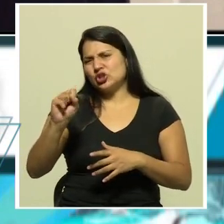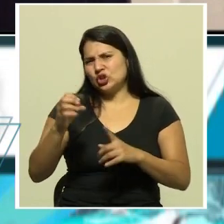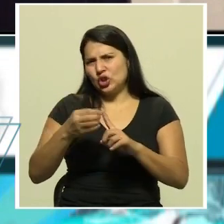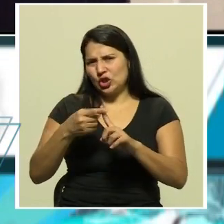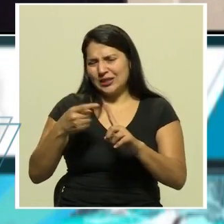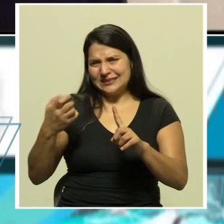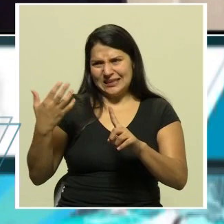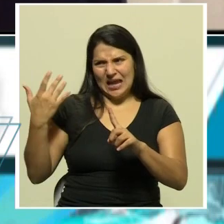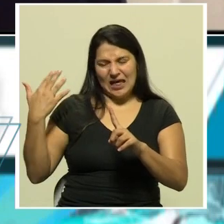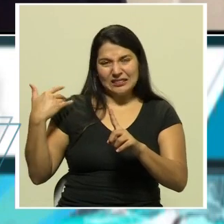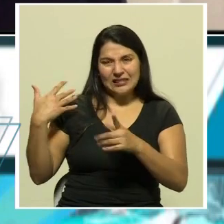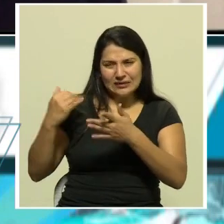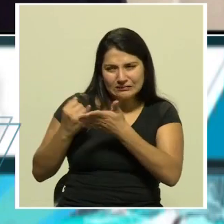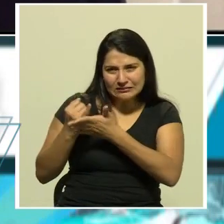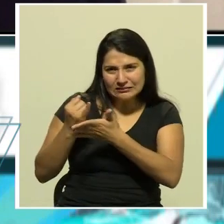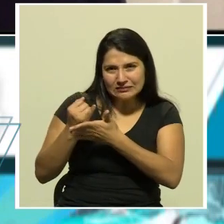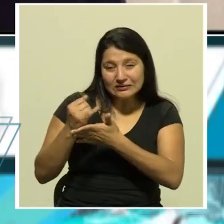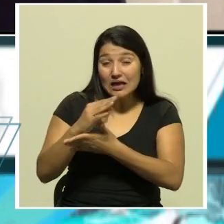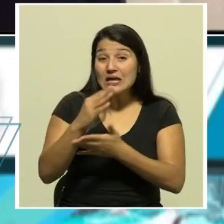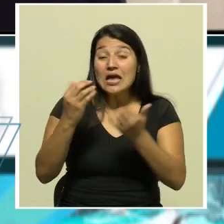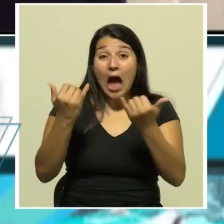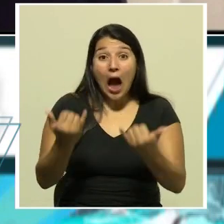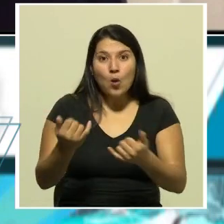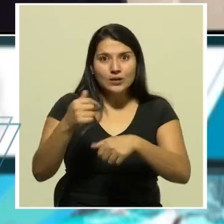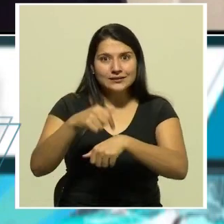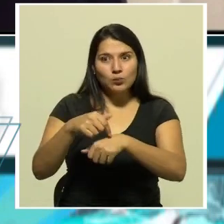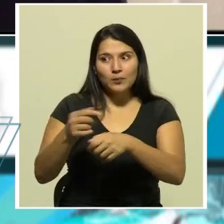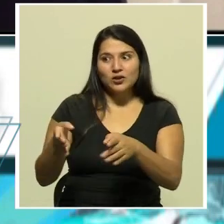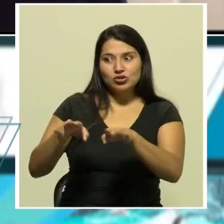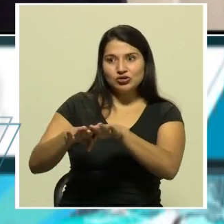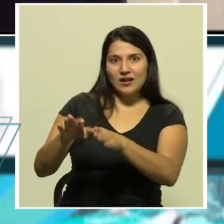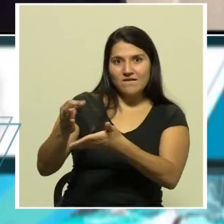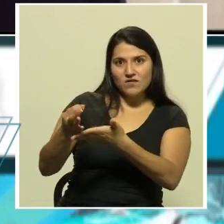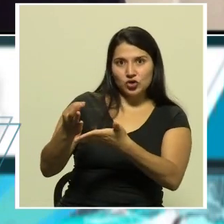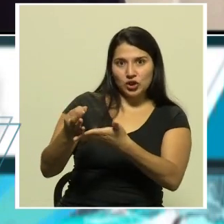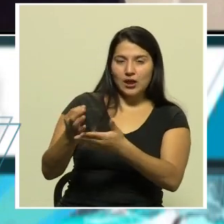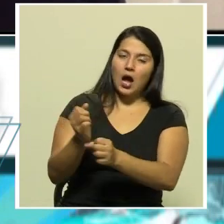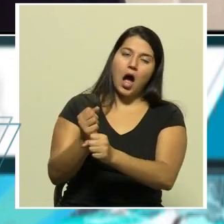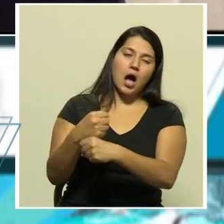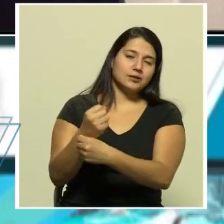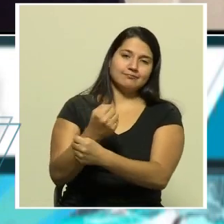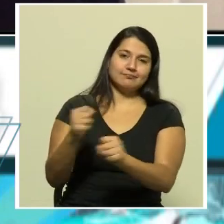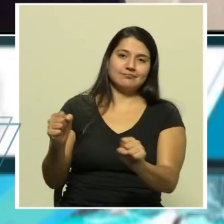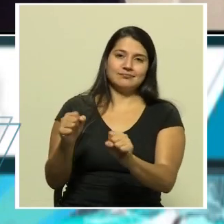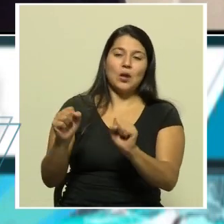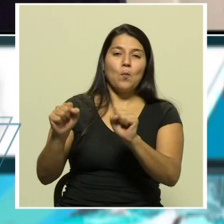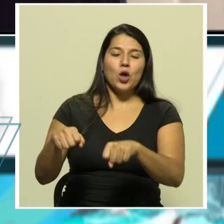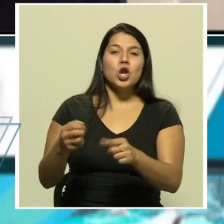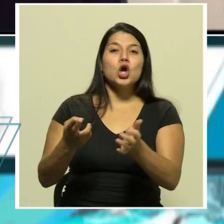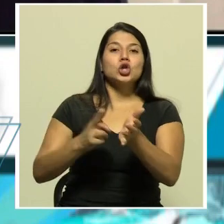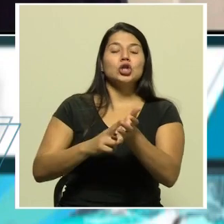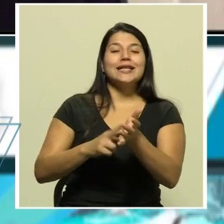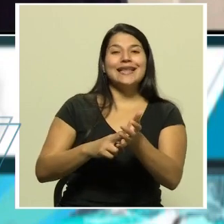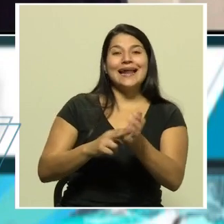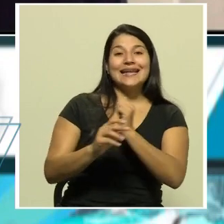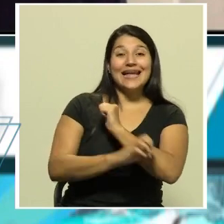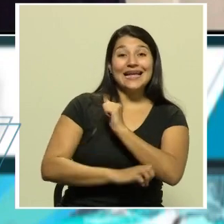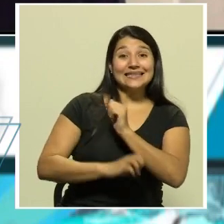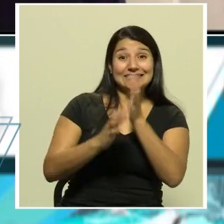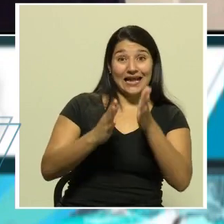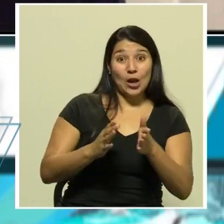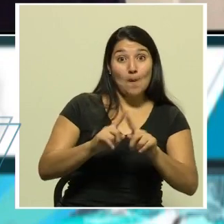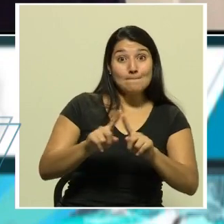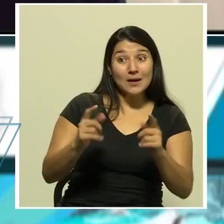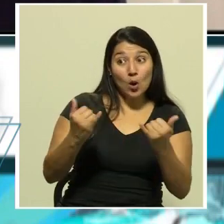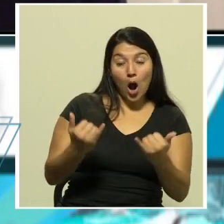tema migrante, por supuesto, en un momento como este, el cierre de las fronteras hace imposible contar con esa mano de obra, pero nos empieza a visibilizar